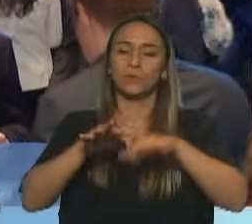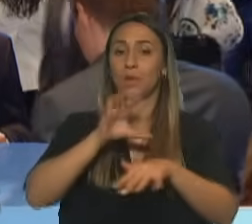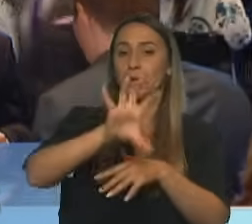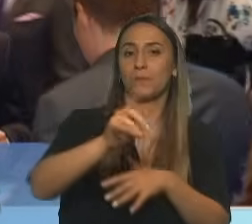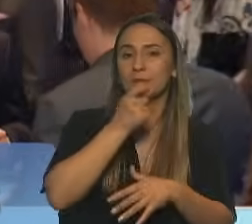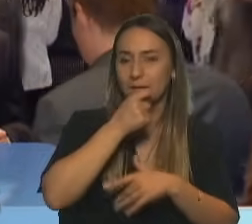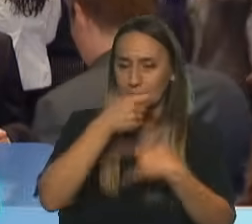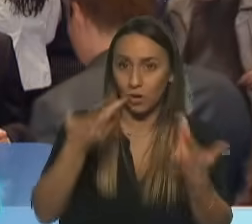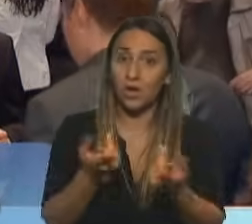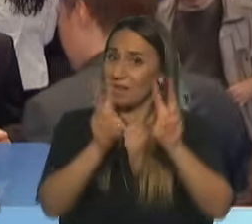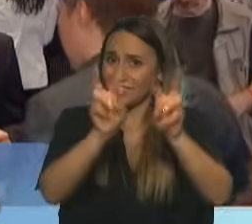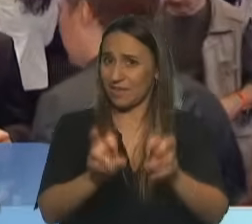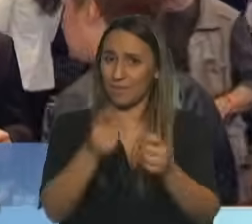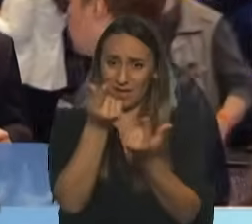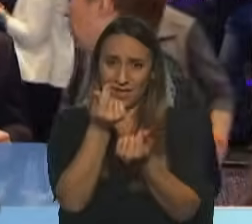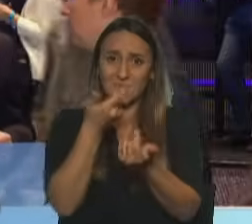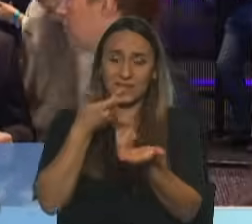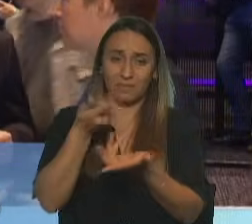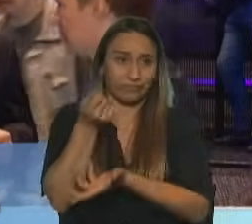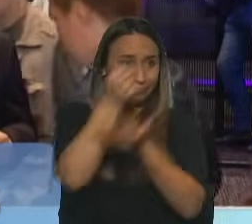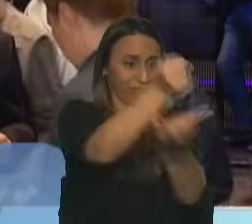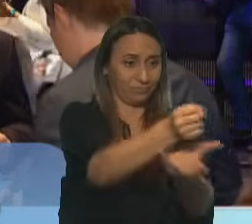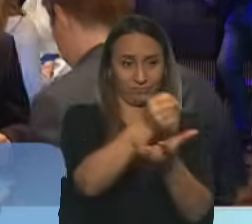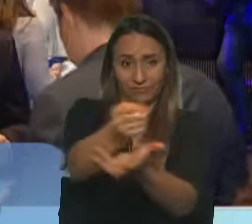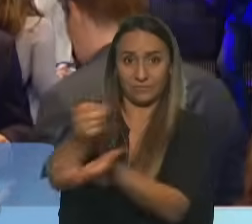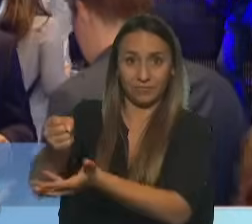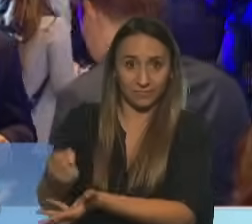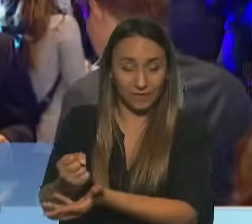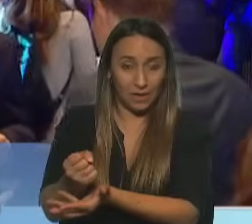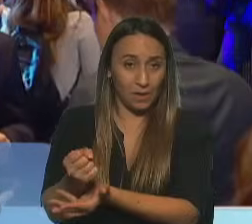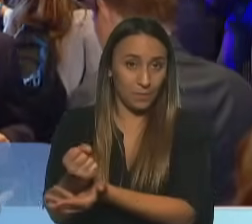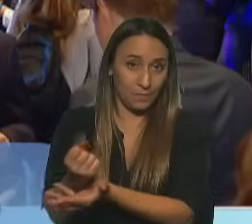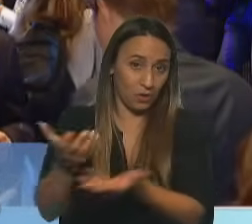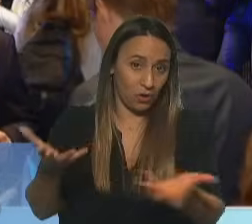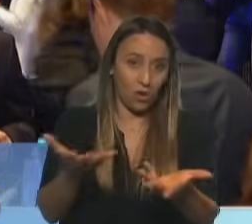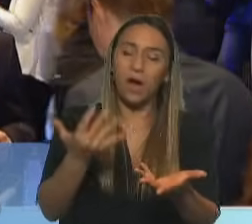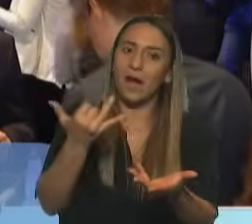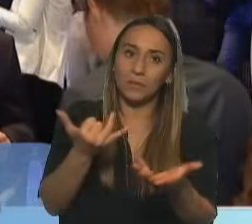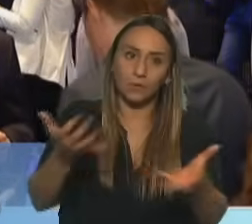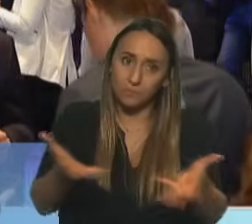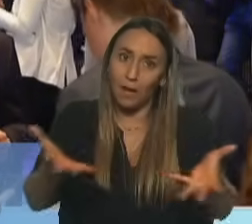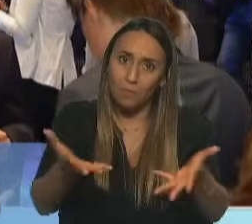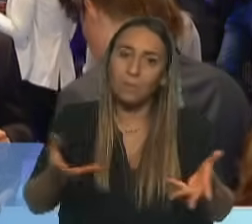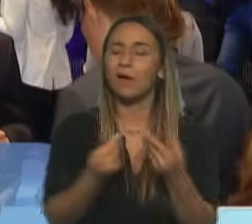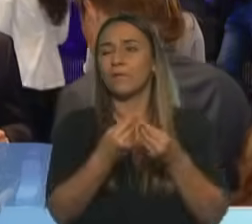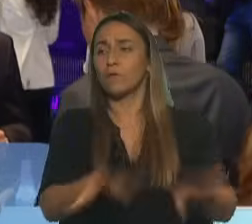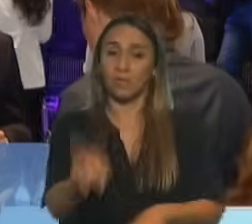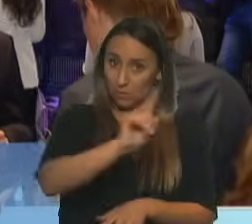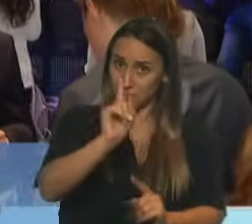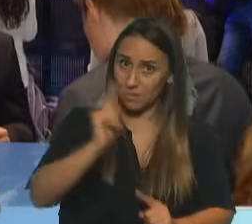la coparticipación, ni más ni menos, ¿no? Pero había como una premisa de no bajar los brazos. Quizás Axel Kicillof fue el